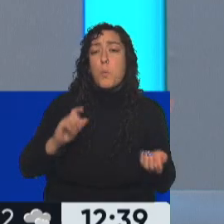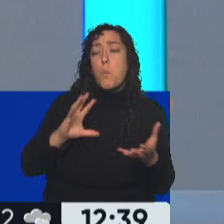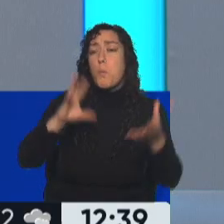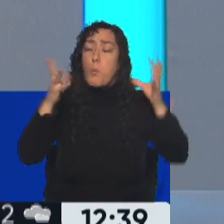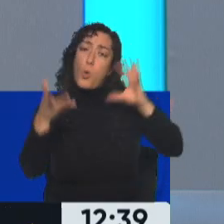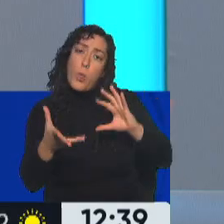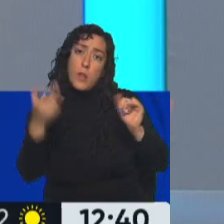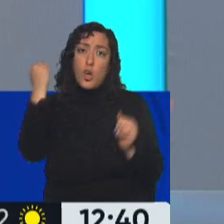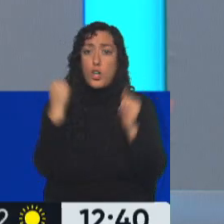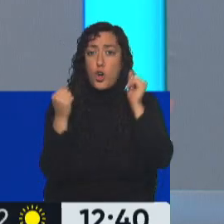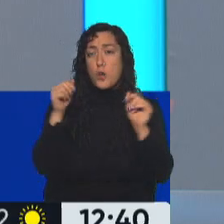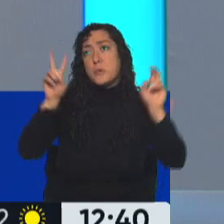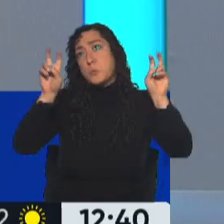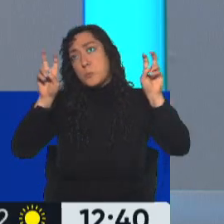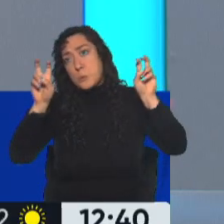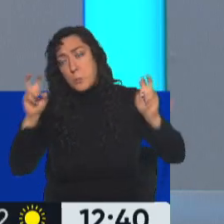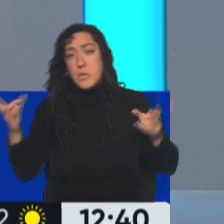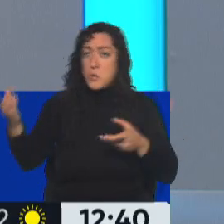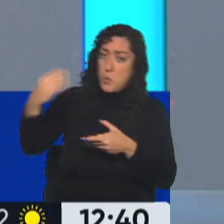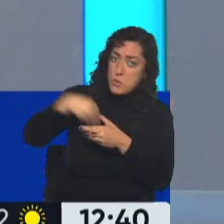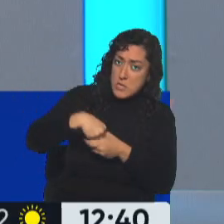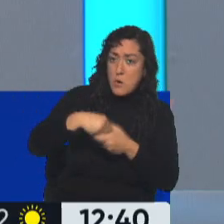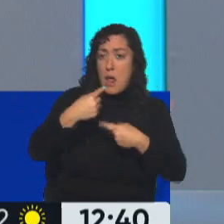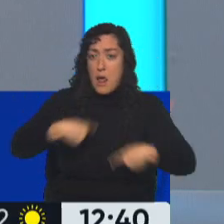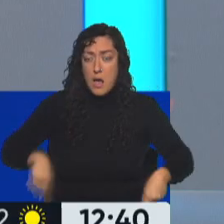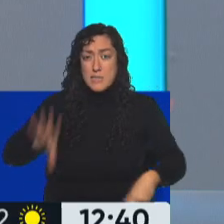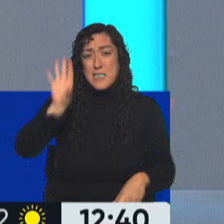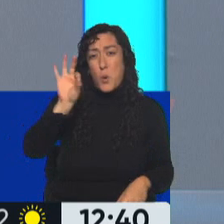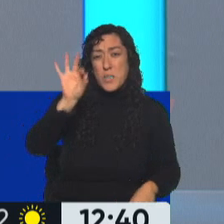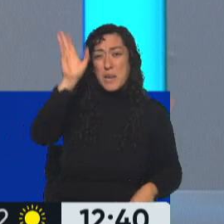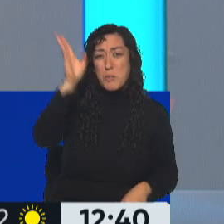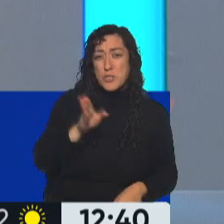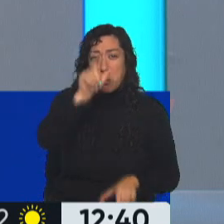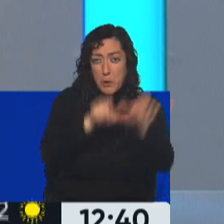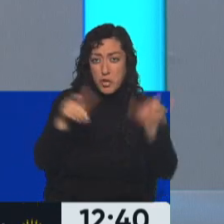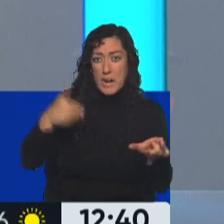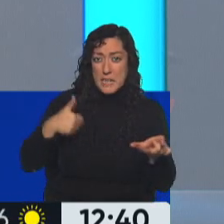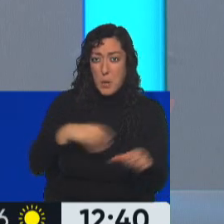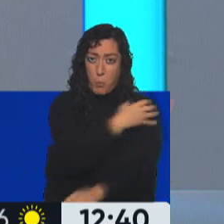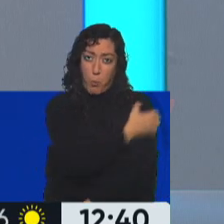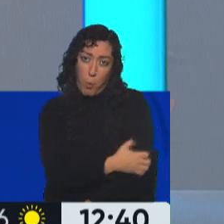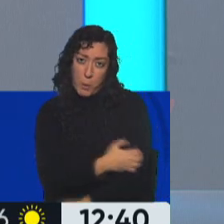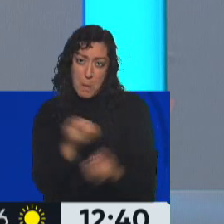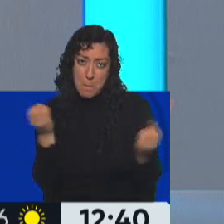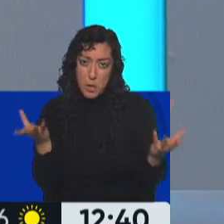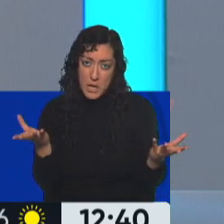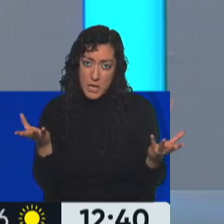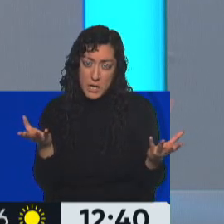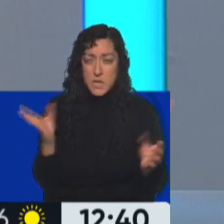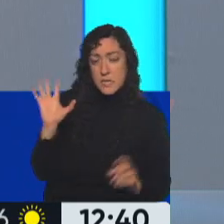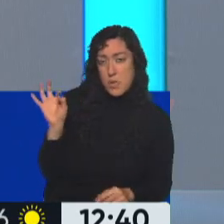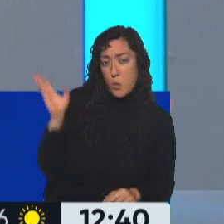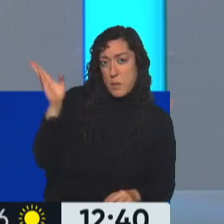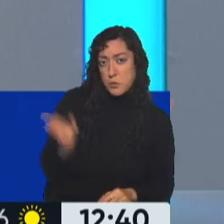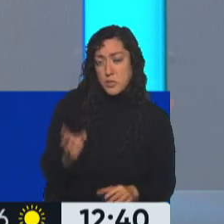económico que supuestamente era inclusivo y bla, bla, bla, ¿por qué dejó al 50% de los argentinos en la pobreza? ¿Por qué dejó a los 50% que no